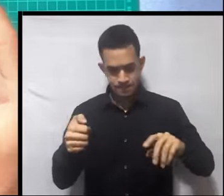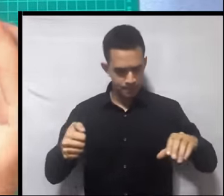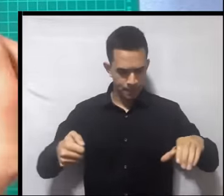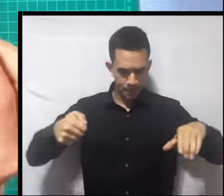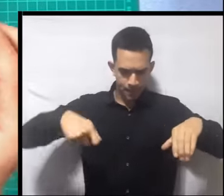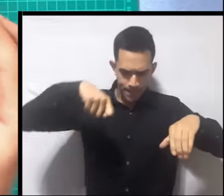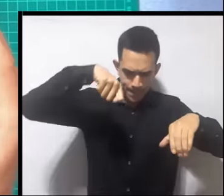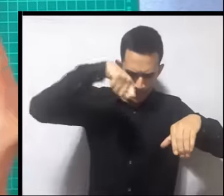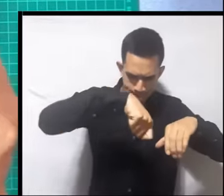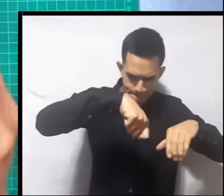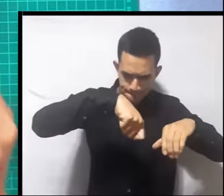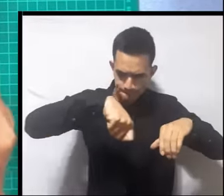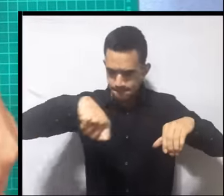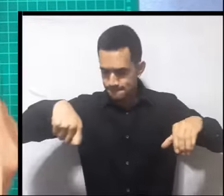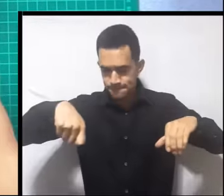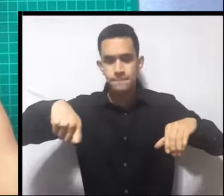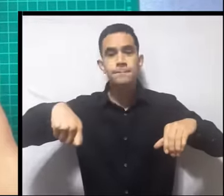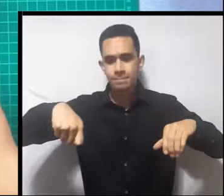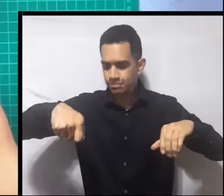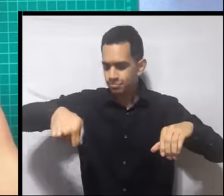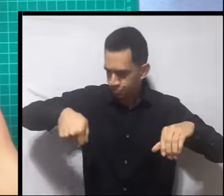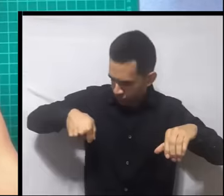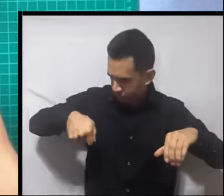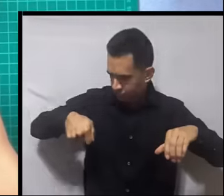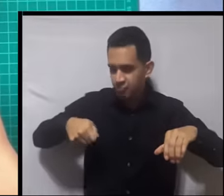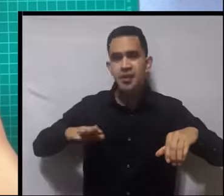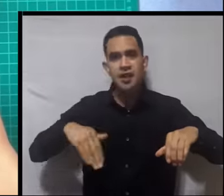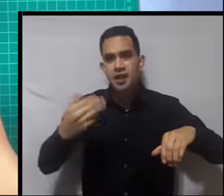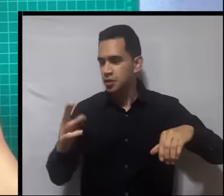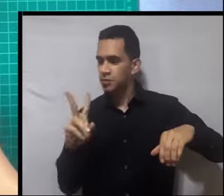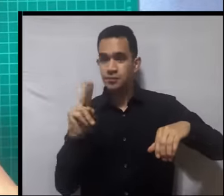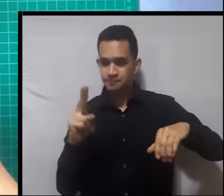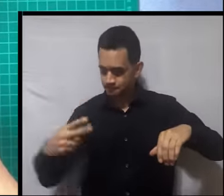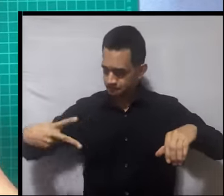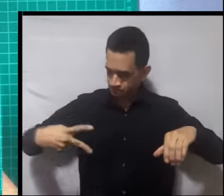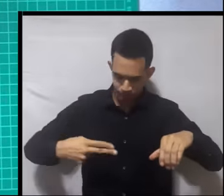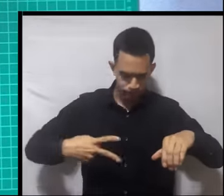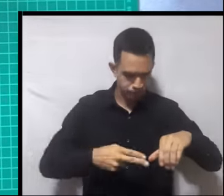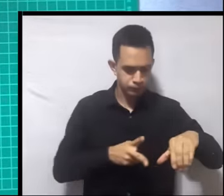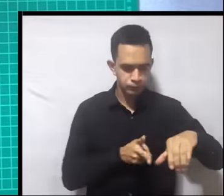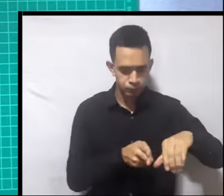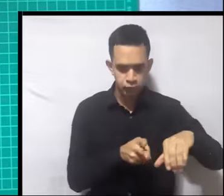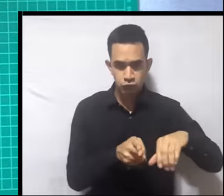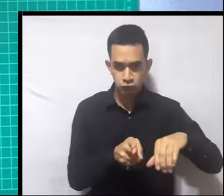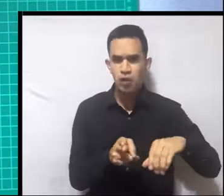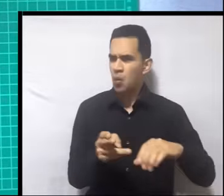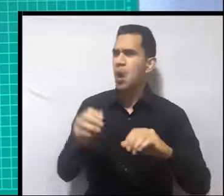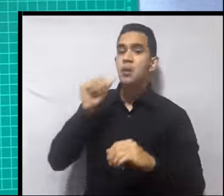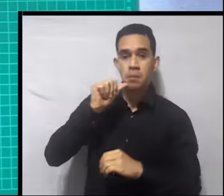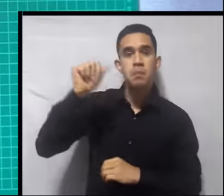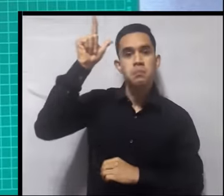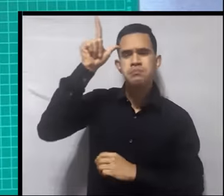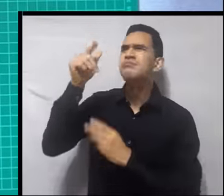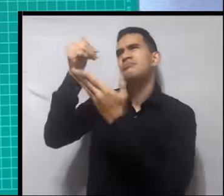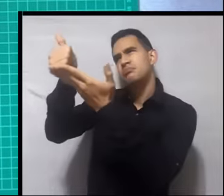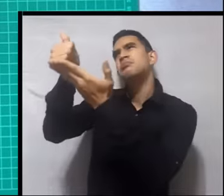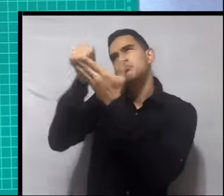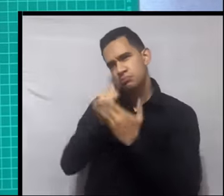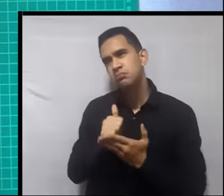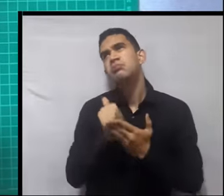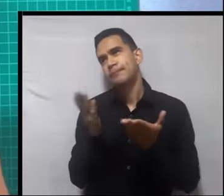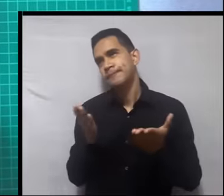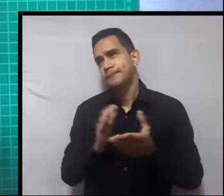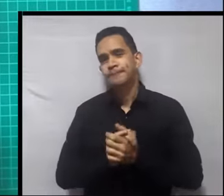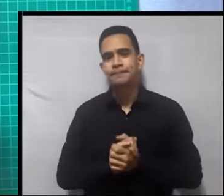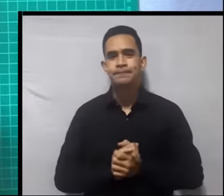cúter haremos una pequeña incisión y después terminaremos de recortar con la tijera. Puedes pedirle ayuda a un adulto.